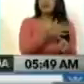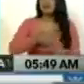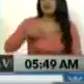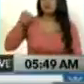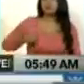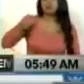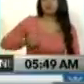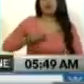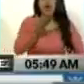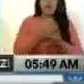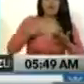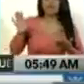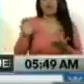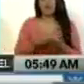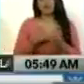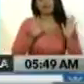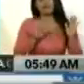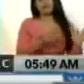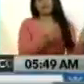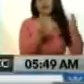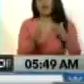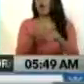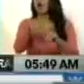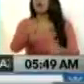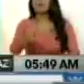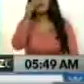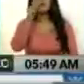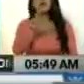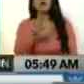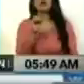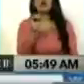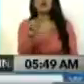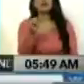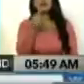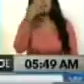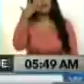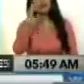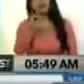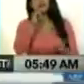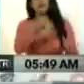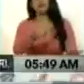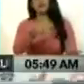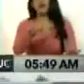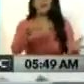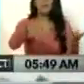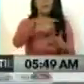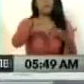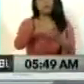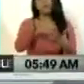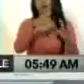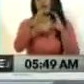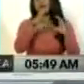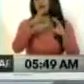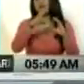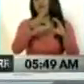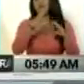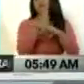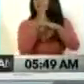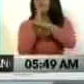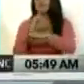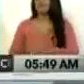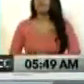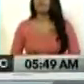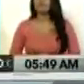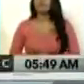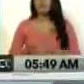Maduro. Del lado derecho podemos ver Roy Chávez, donde denuncia boicot mediático. Abajo dice Chut, Chubo admite que